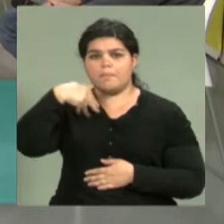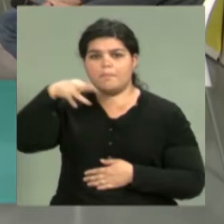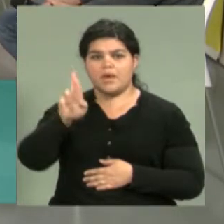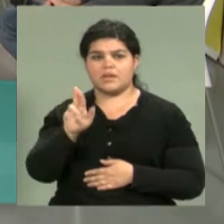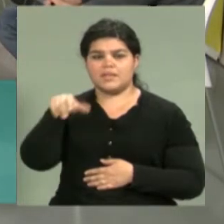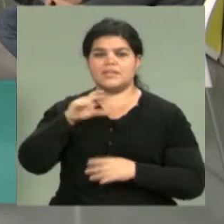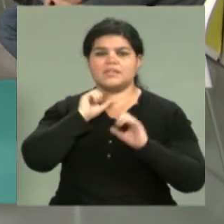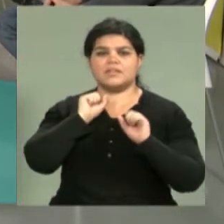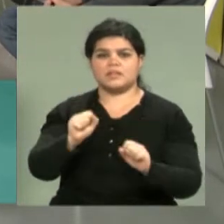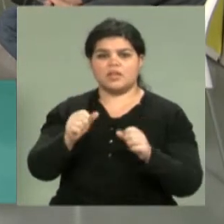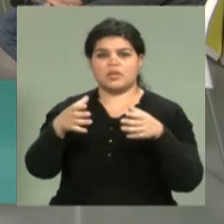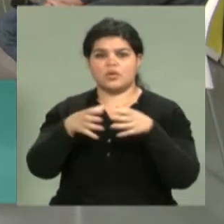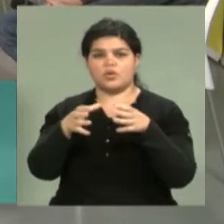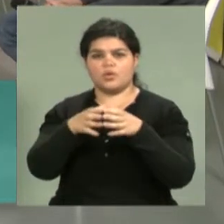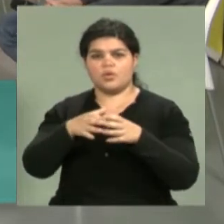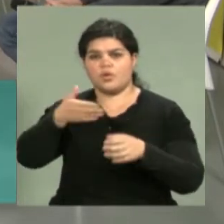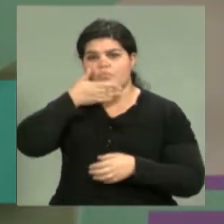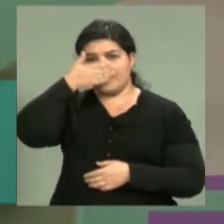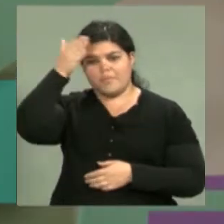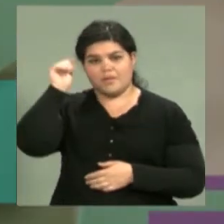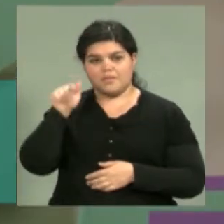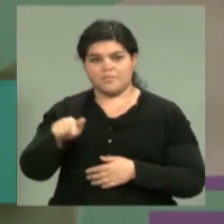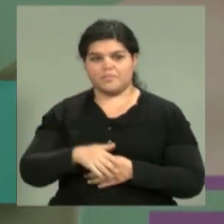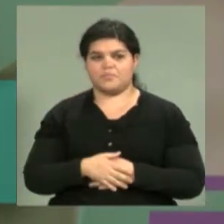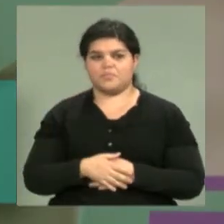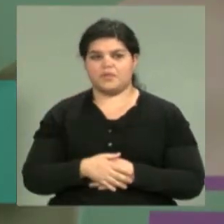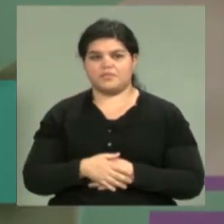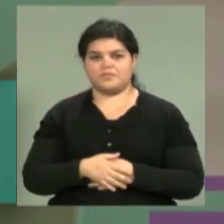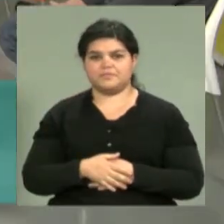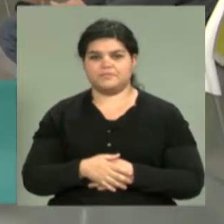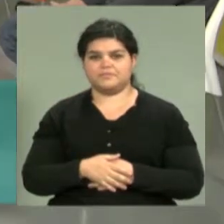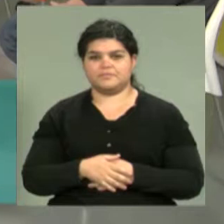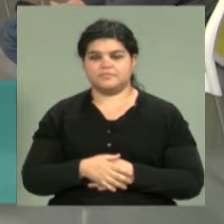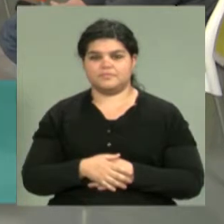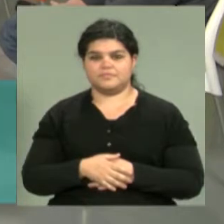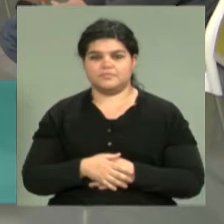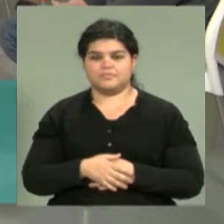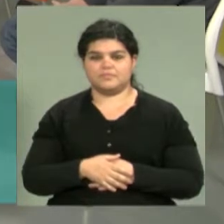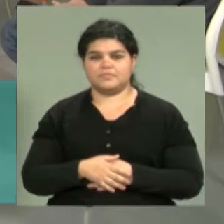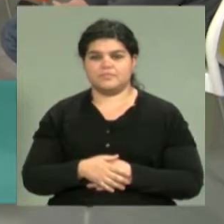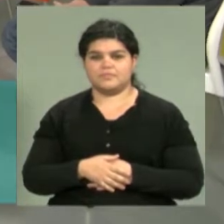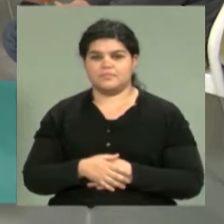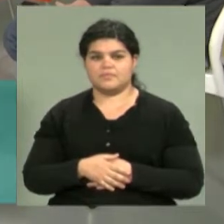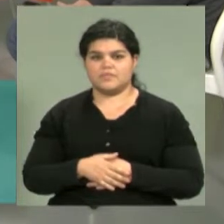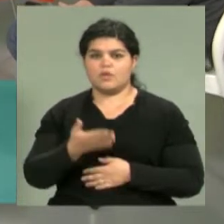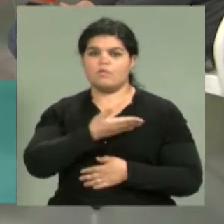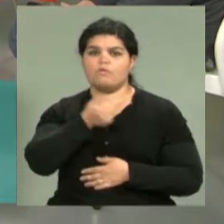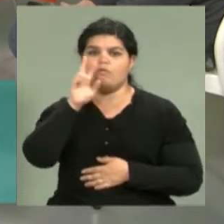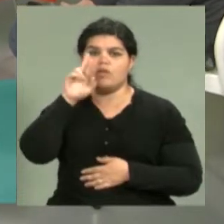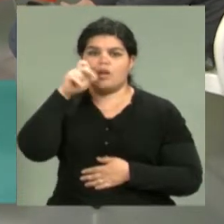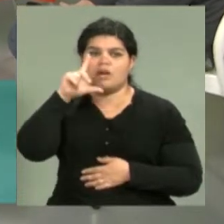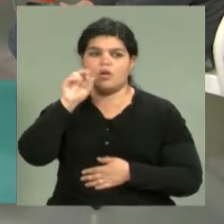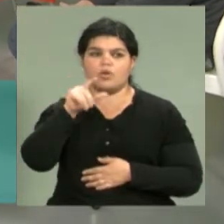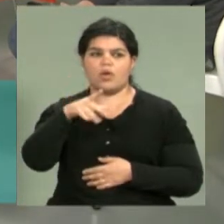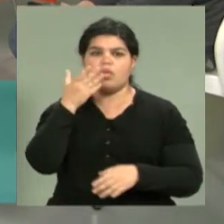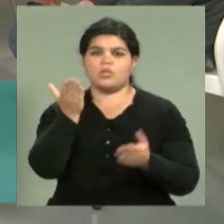del Centro Islámico Árabe de Mendoza. Muchas gracias, Osman, por estar acá. No, al contrario, gracias a ustedes. Bien. Y Franco Amelio, estudiante de